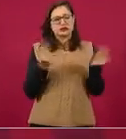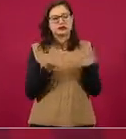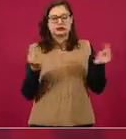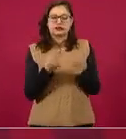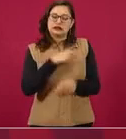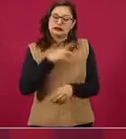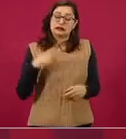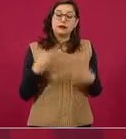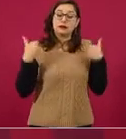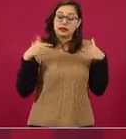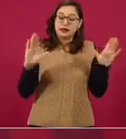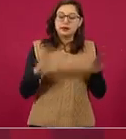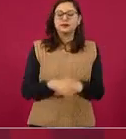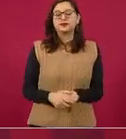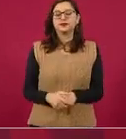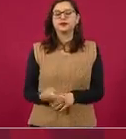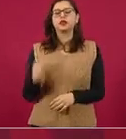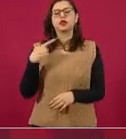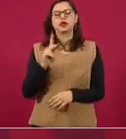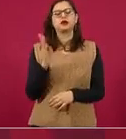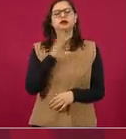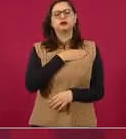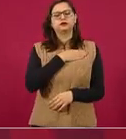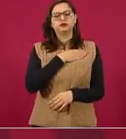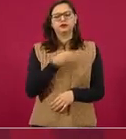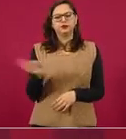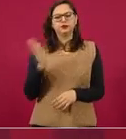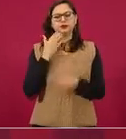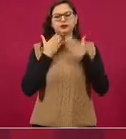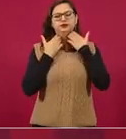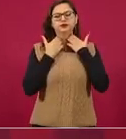hablando de